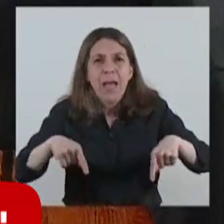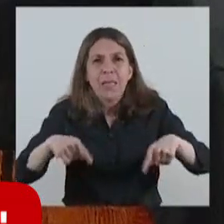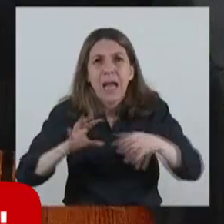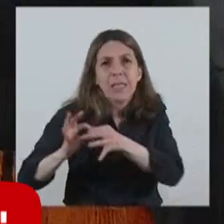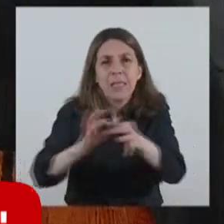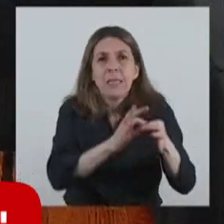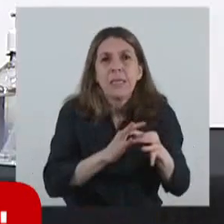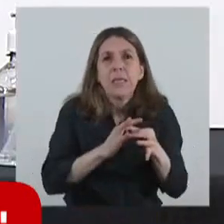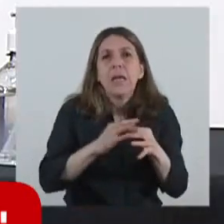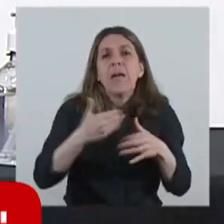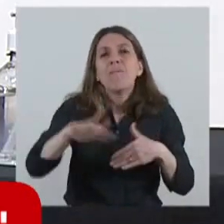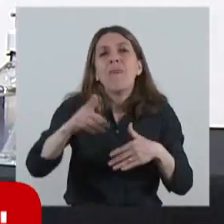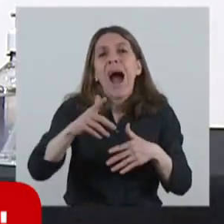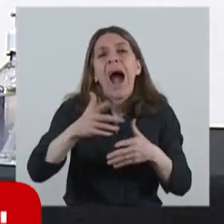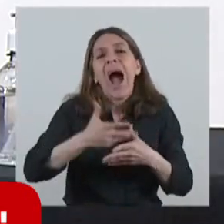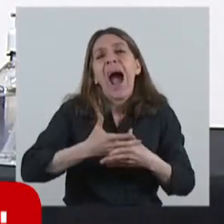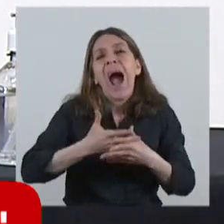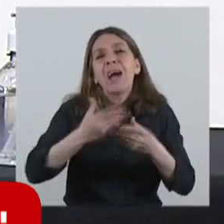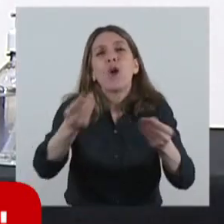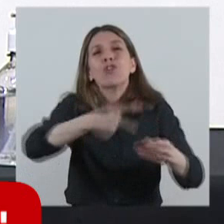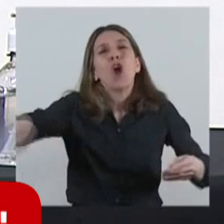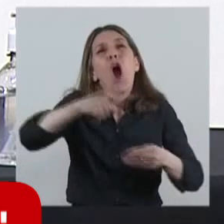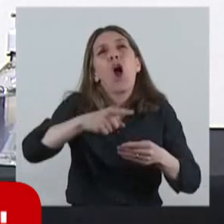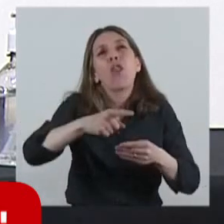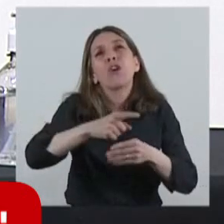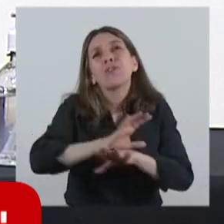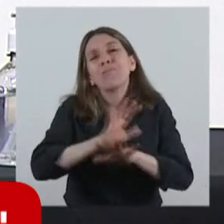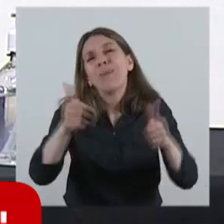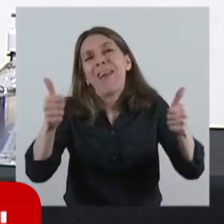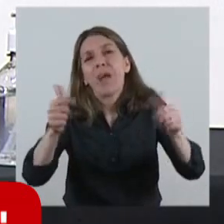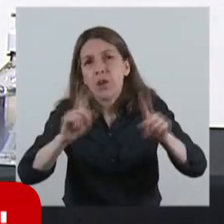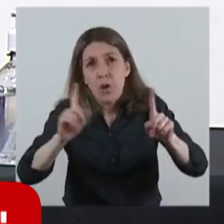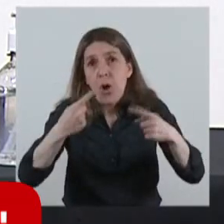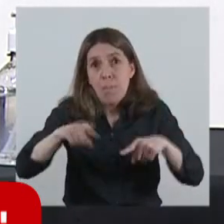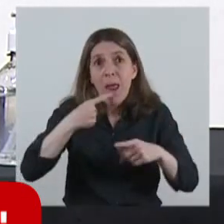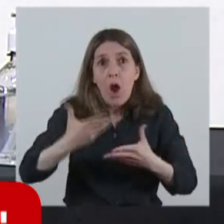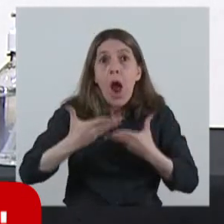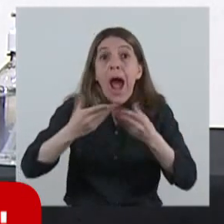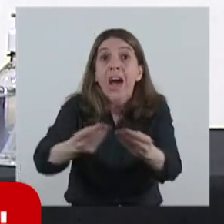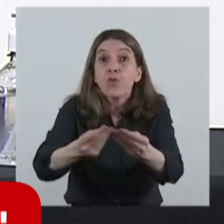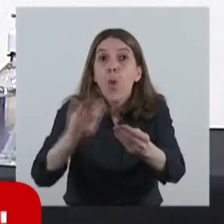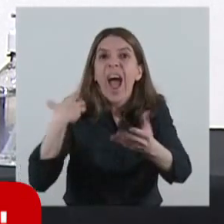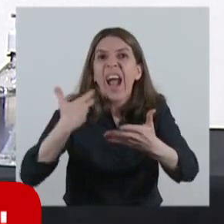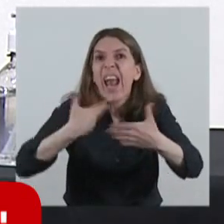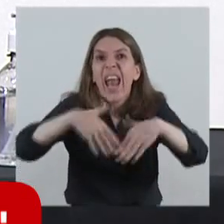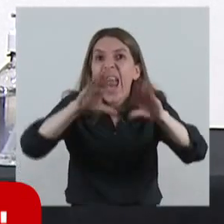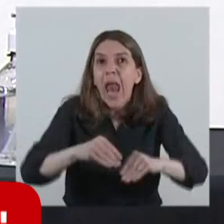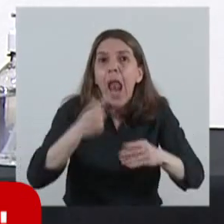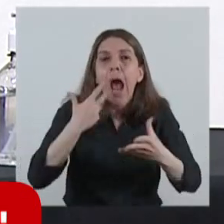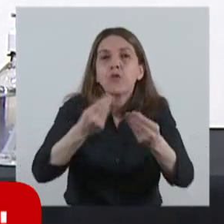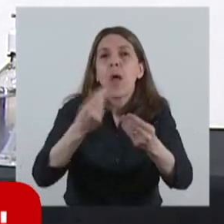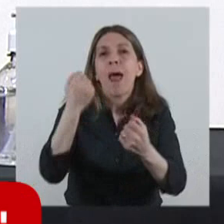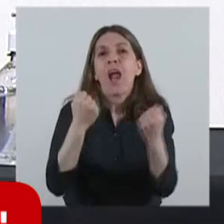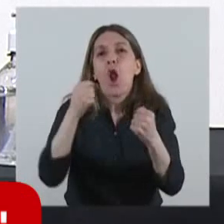van a satisfacer a todos, pero sí que van a redituar en bien para el conjunto de la economía y de los